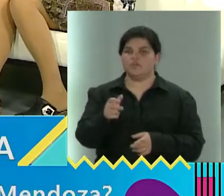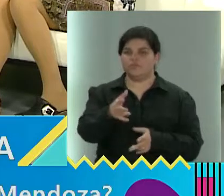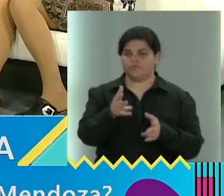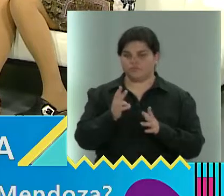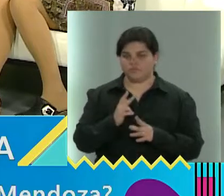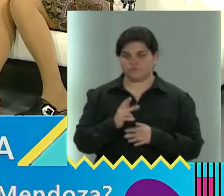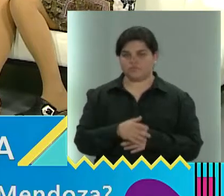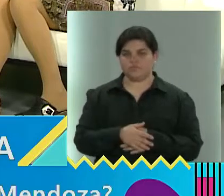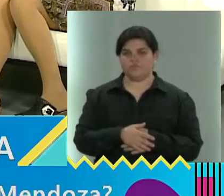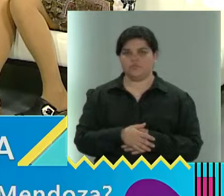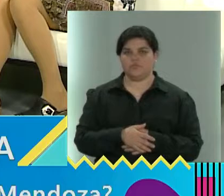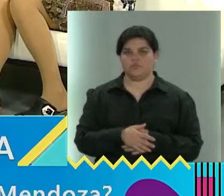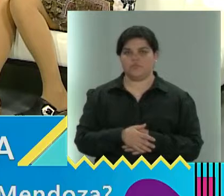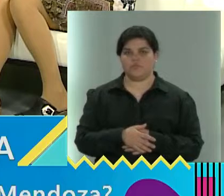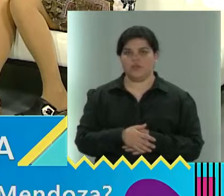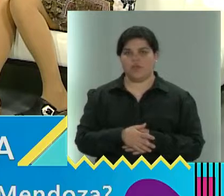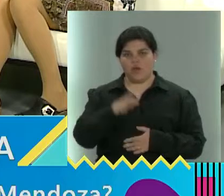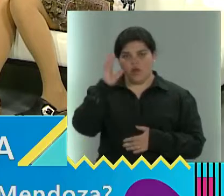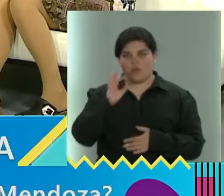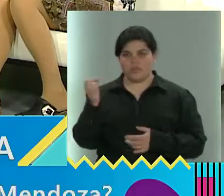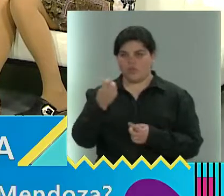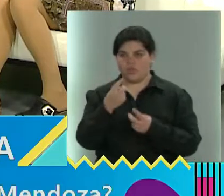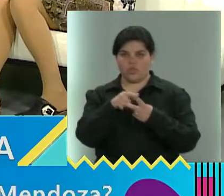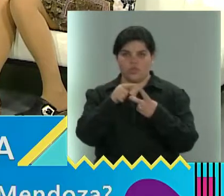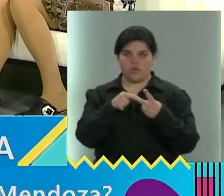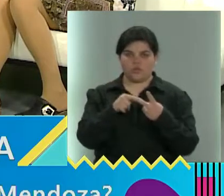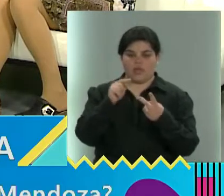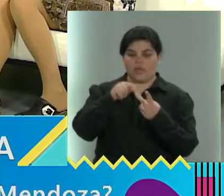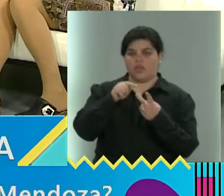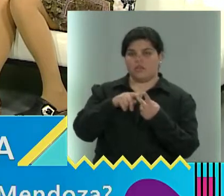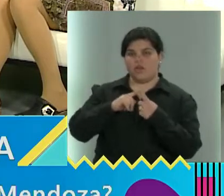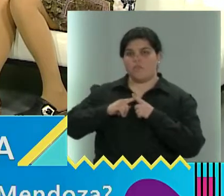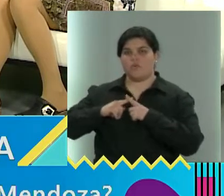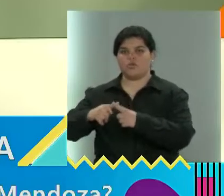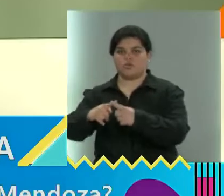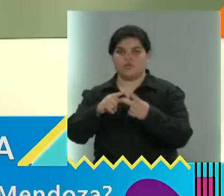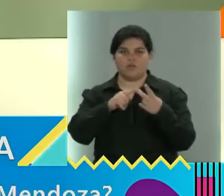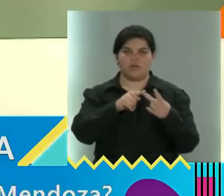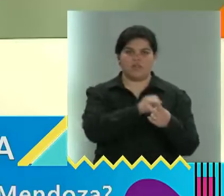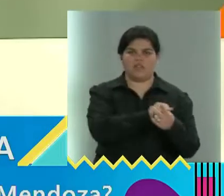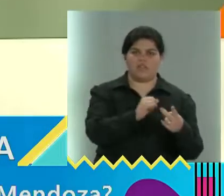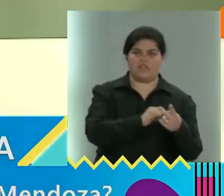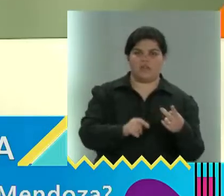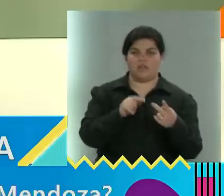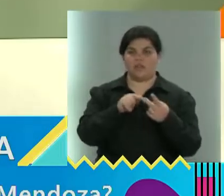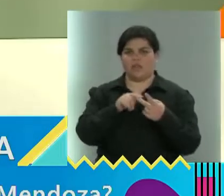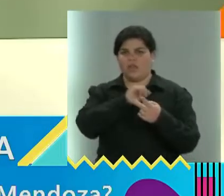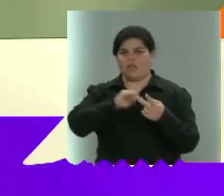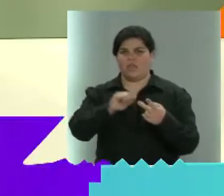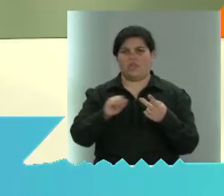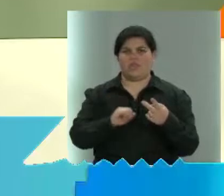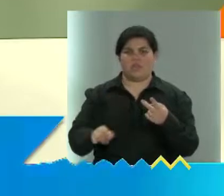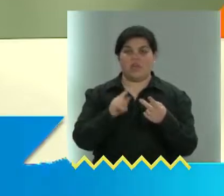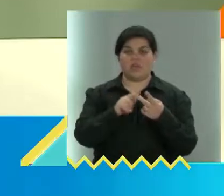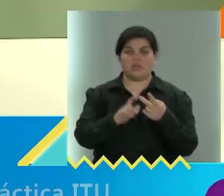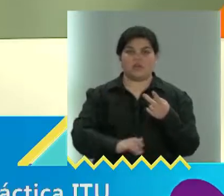que son totalmente contrapuestas, que son la tendencia pesimista y la tendencia optimista. La tendencia pesimista dice que toda la mano de obra que